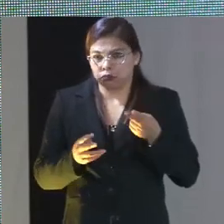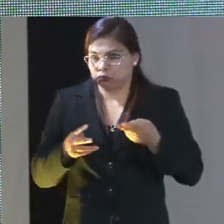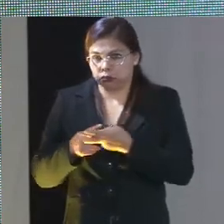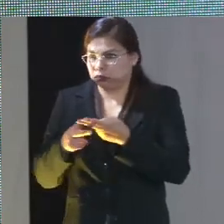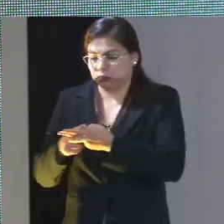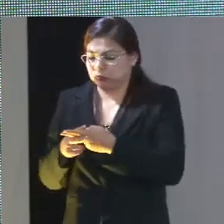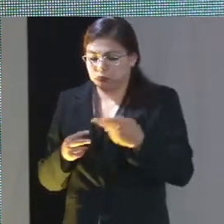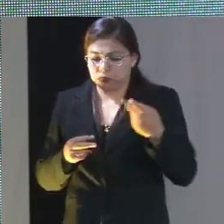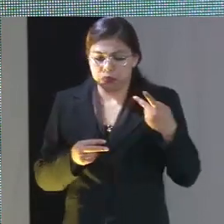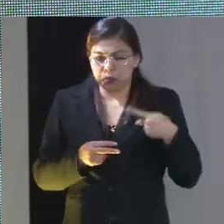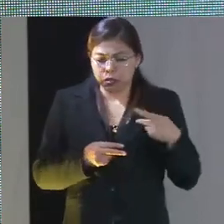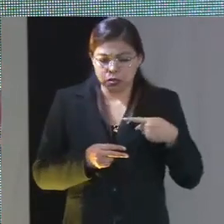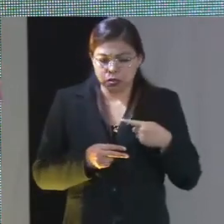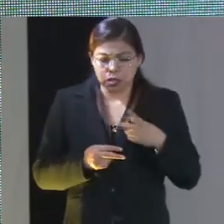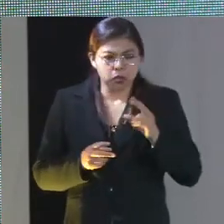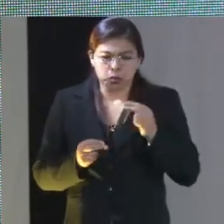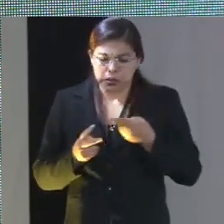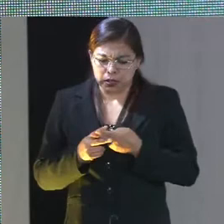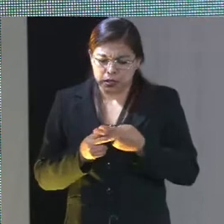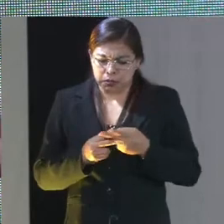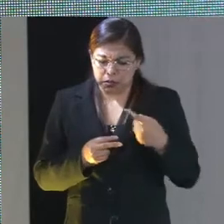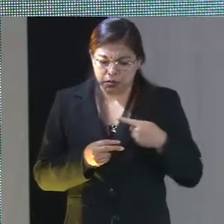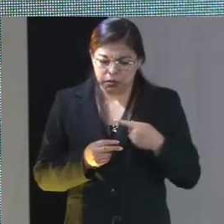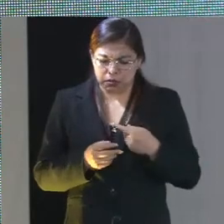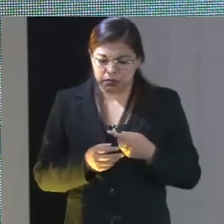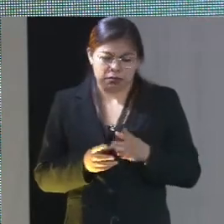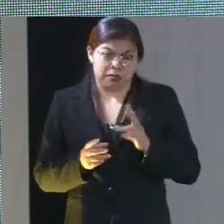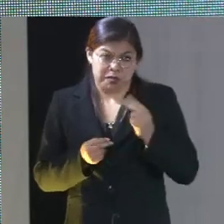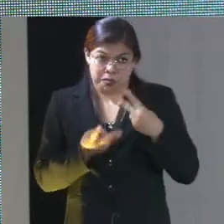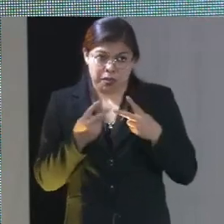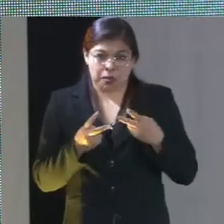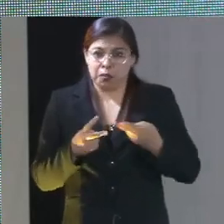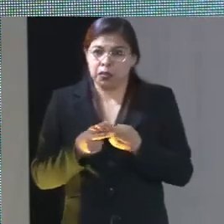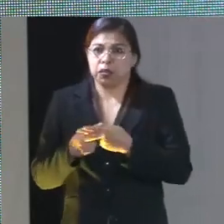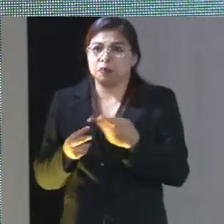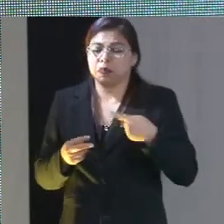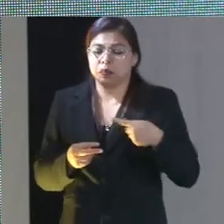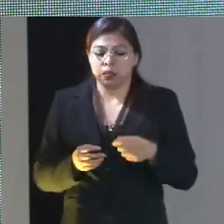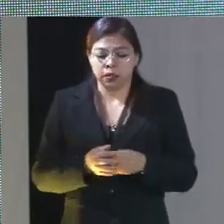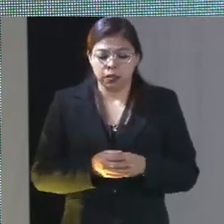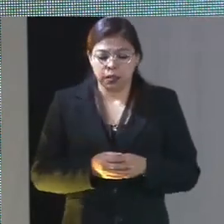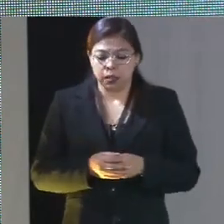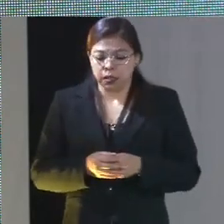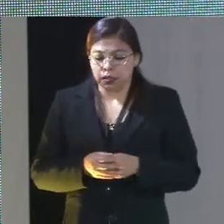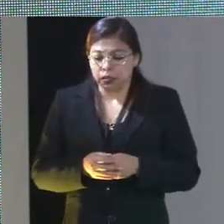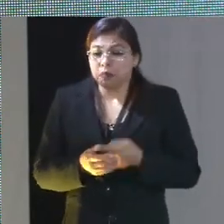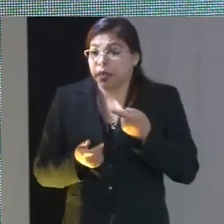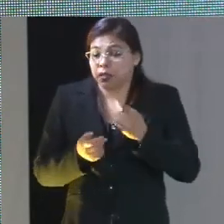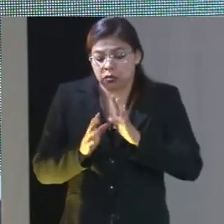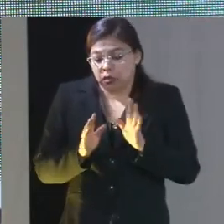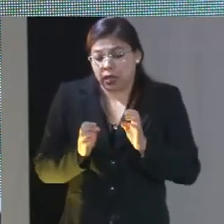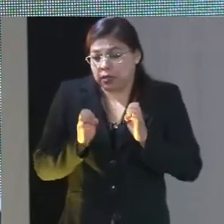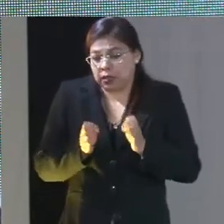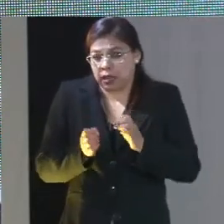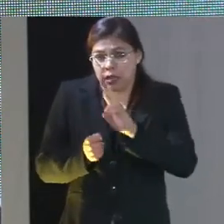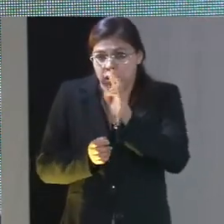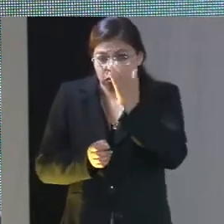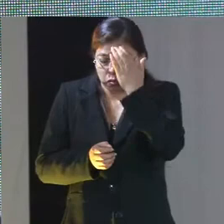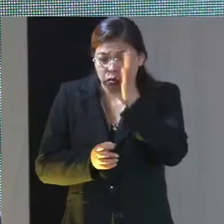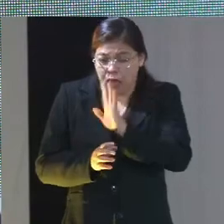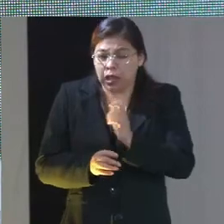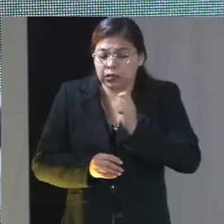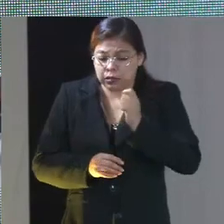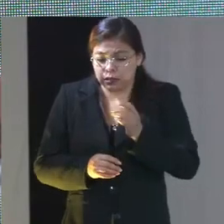no vinieron a matar gente. Ella no dice que no mataron gente, dice y bien que no vinieron a matar gente, y que esto ya está reconocido y